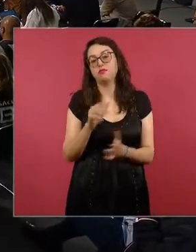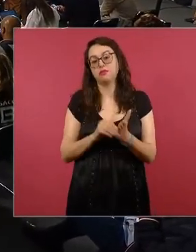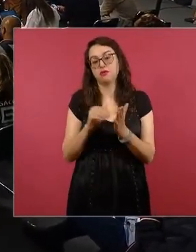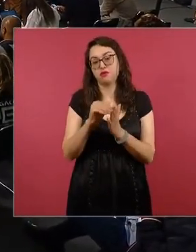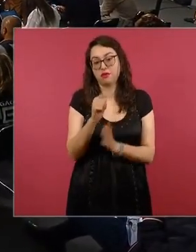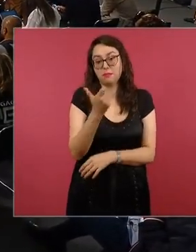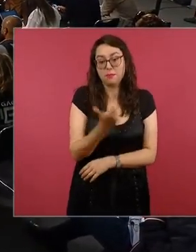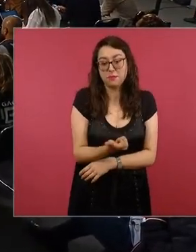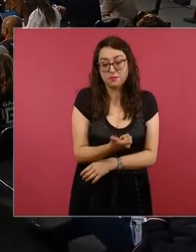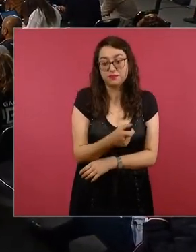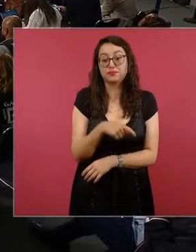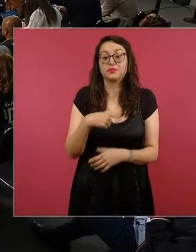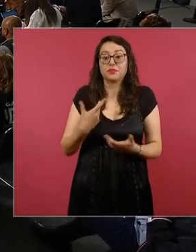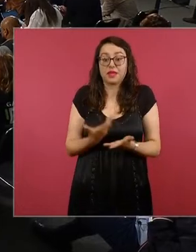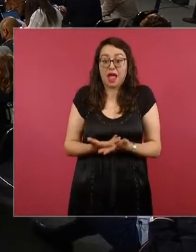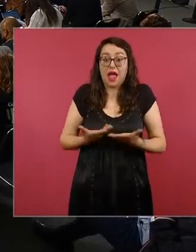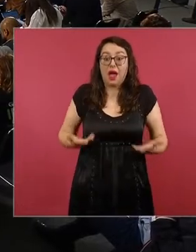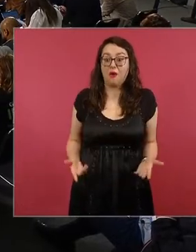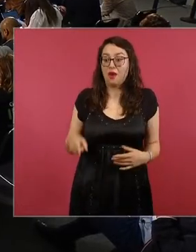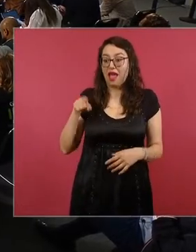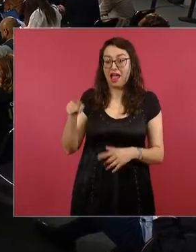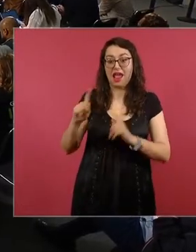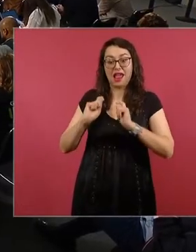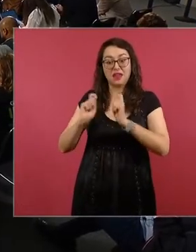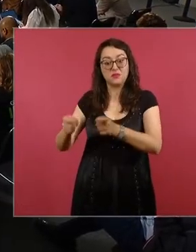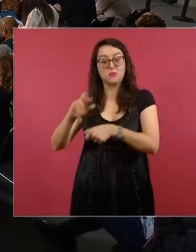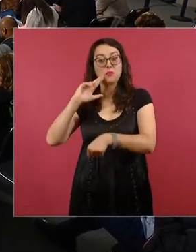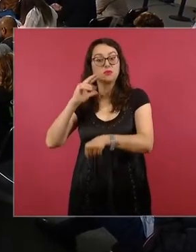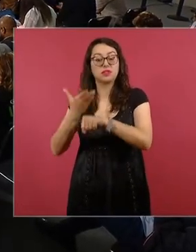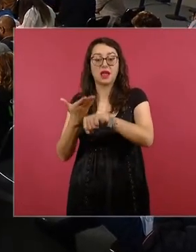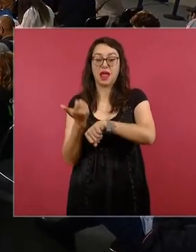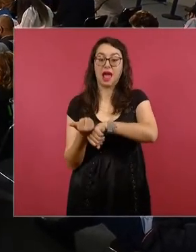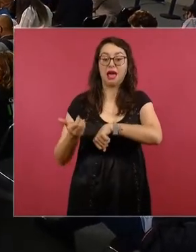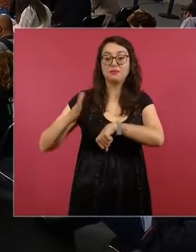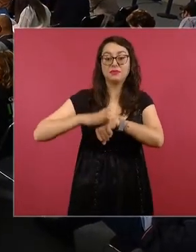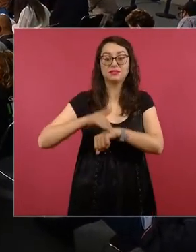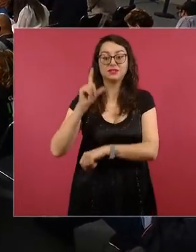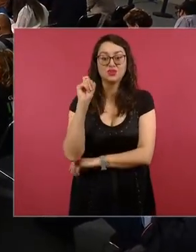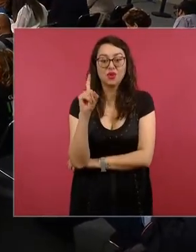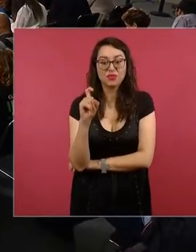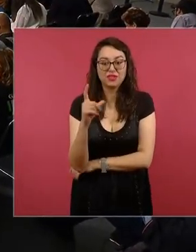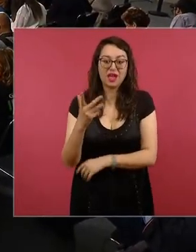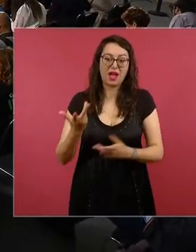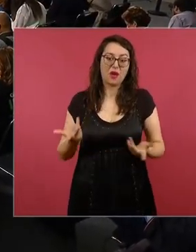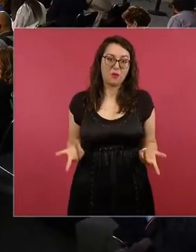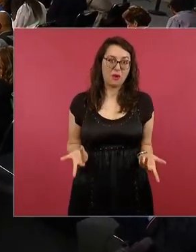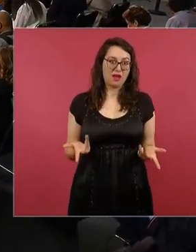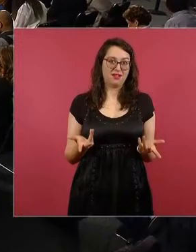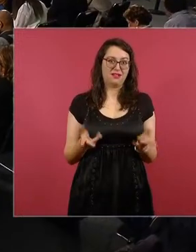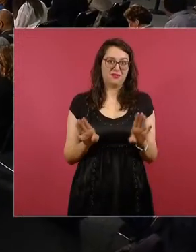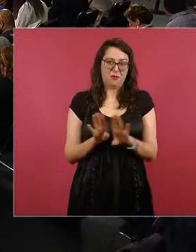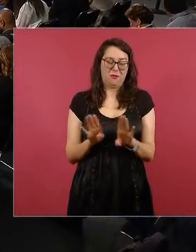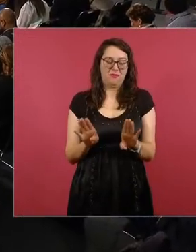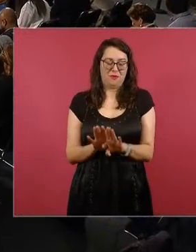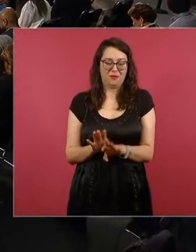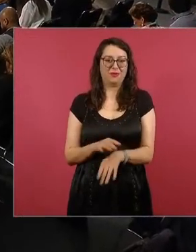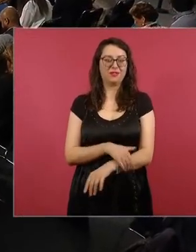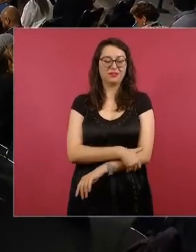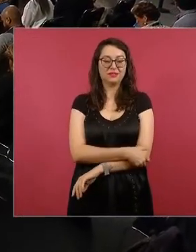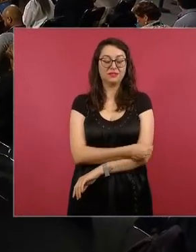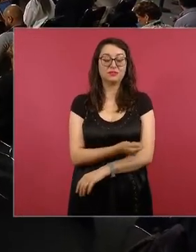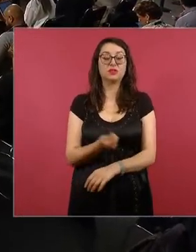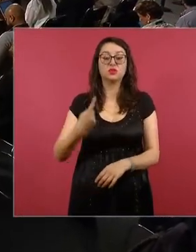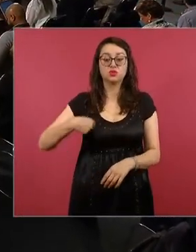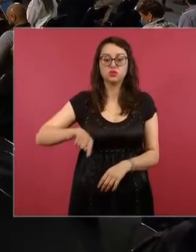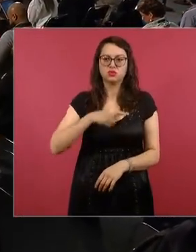empresario actualmente es administrador del agua del Estado de México y está encargado de resolver la crisis hídrica que sufrimos 500,000 de mexiquenses. Hemos solicitado la